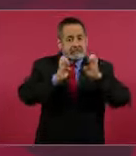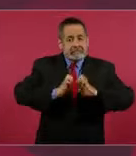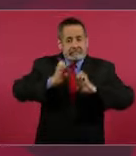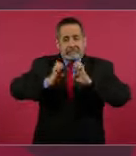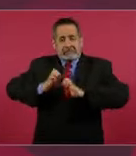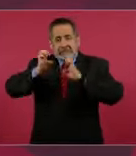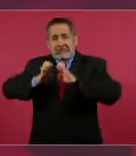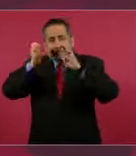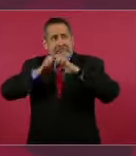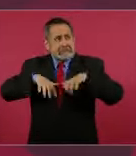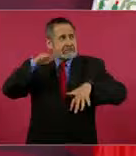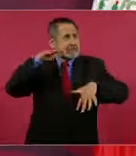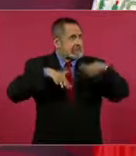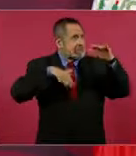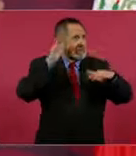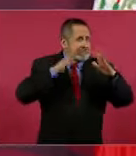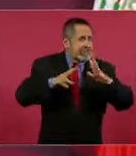edificios,